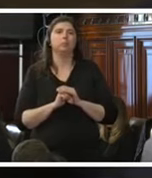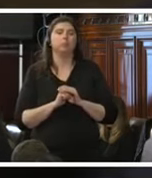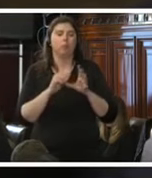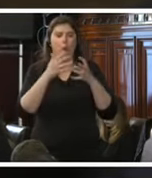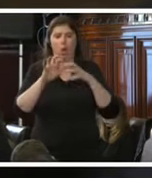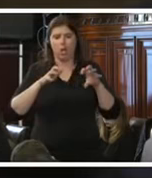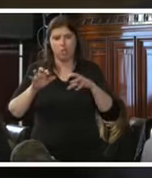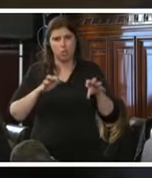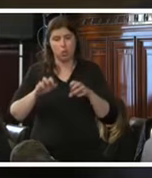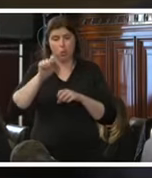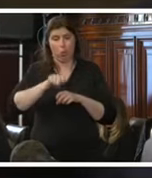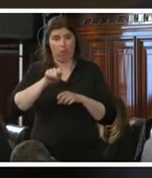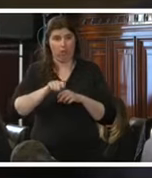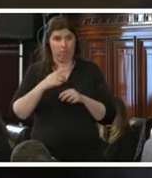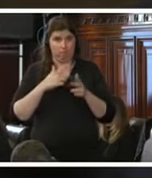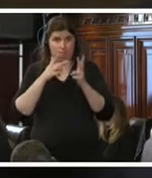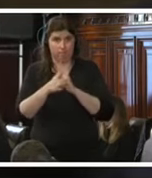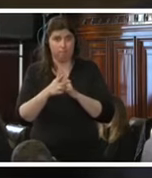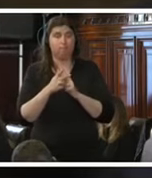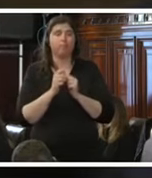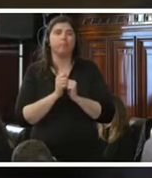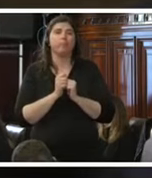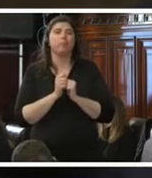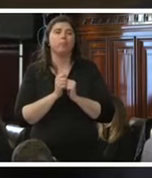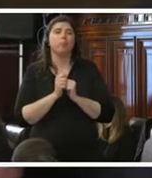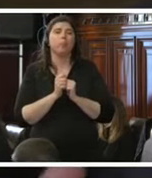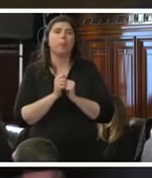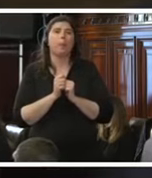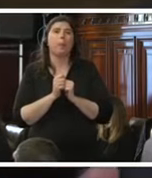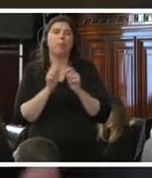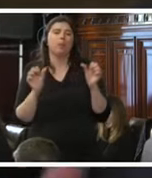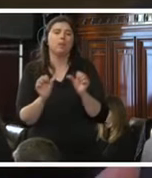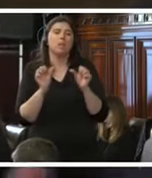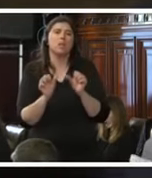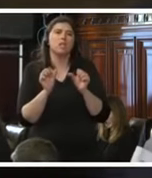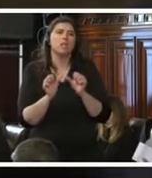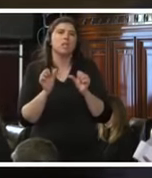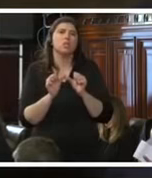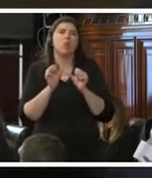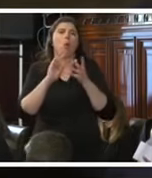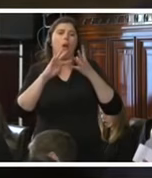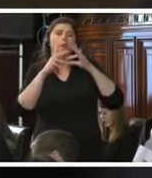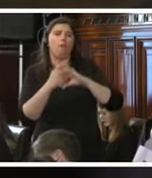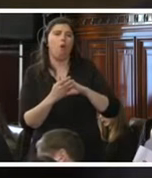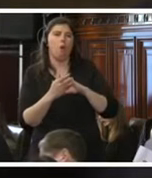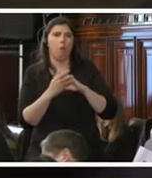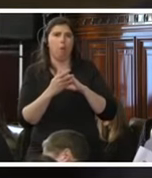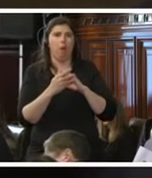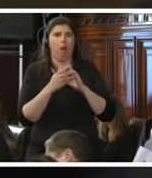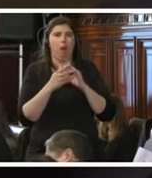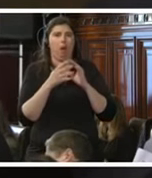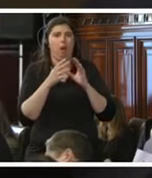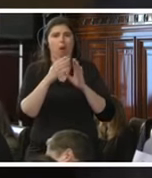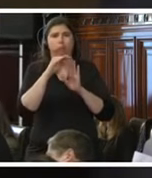organizaciones jurídicas estas que instalaron un régimen vertical sin hacer ni siquiera distinción